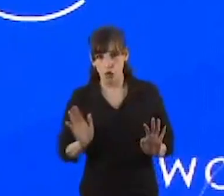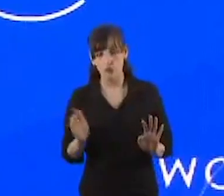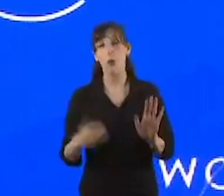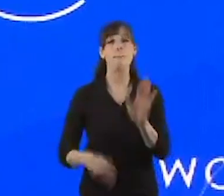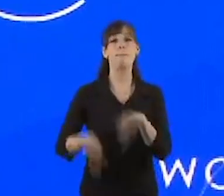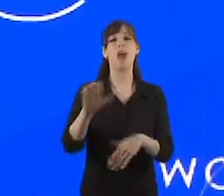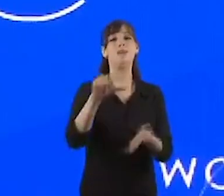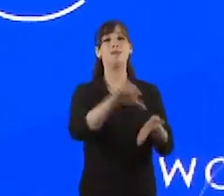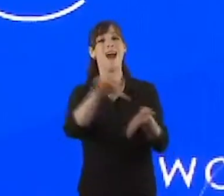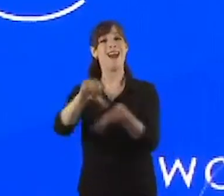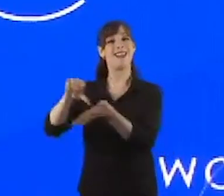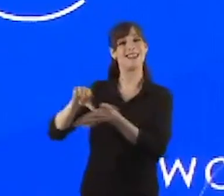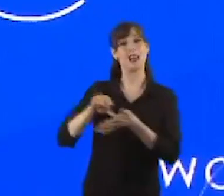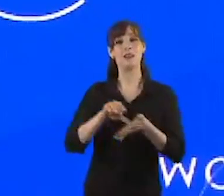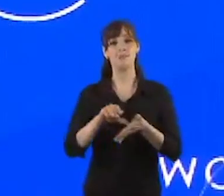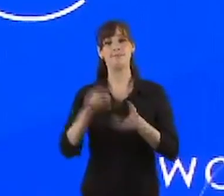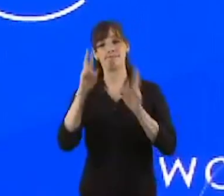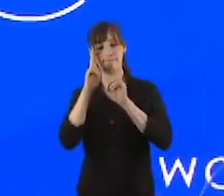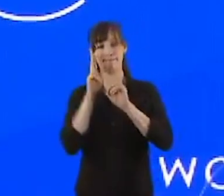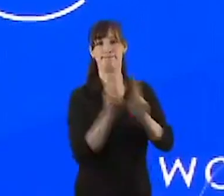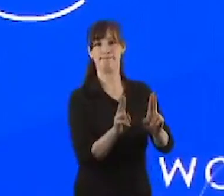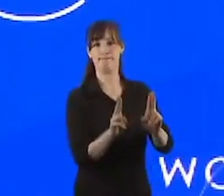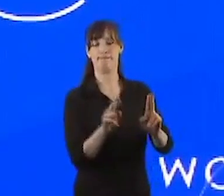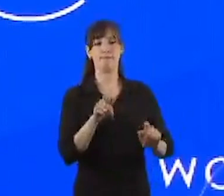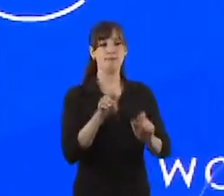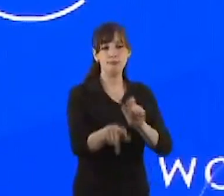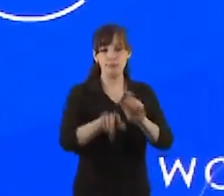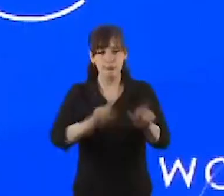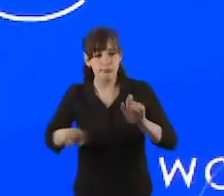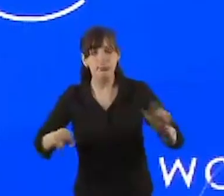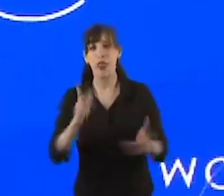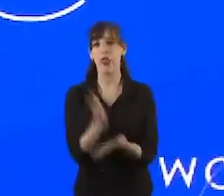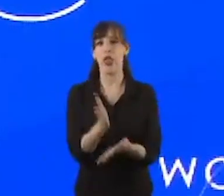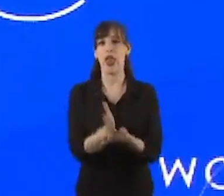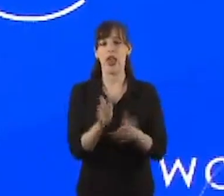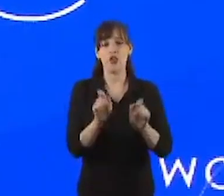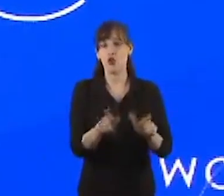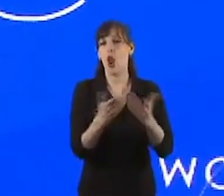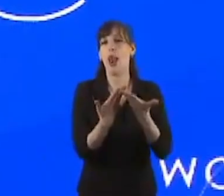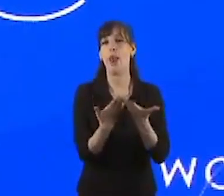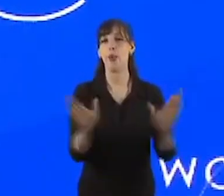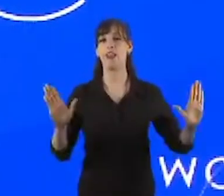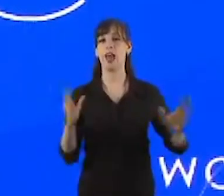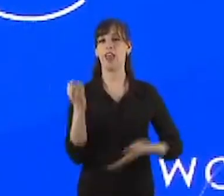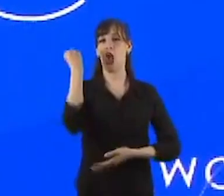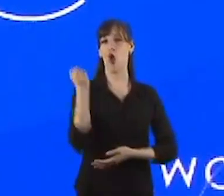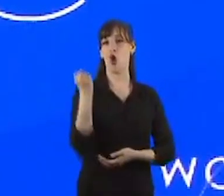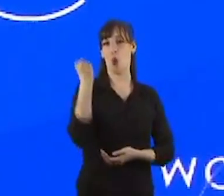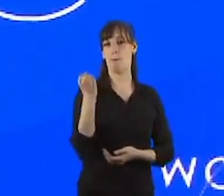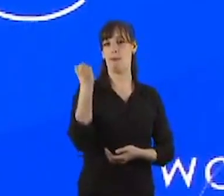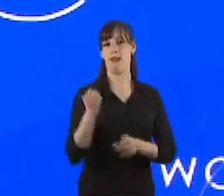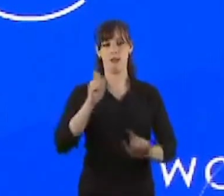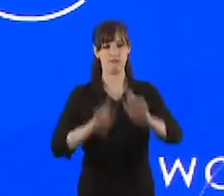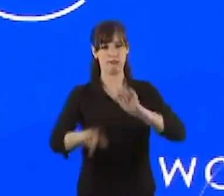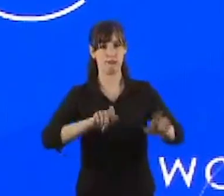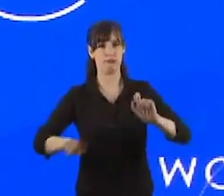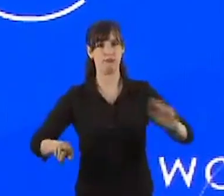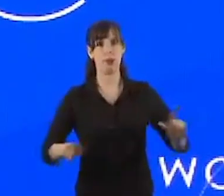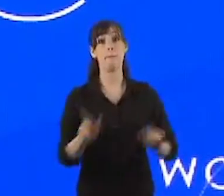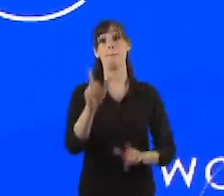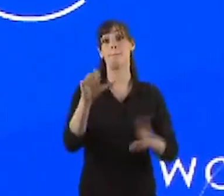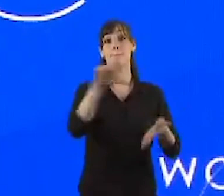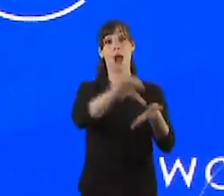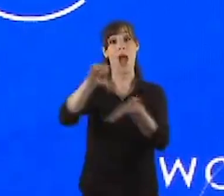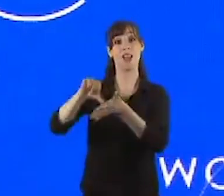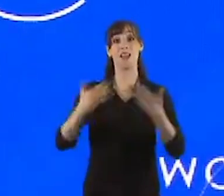libres, donde respetan la libertad económica y los derechos de propiedad de los individuos. Porque aquellos países que son libres son 12 veces más ricos